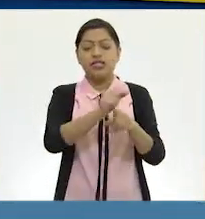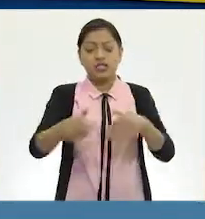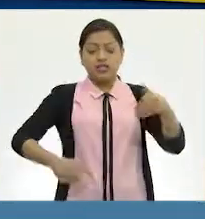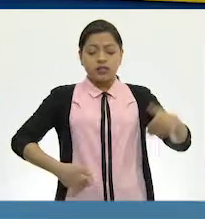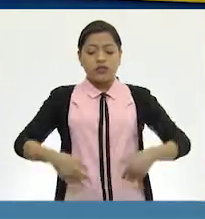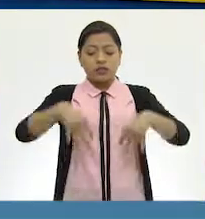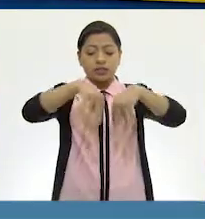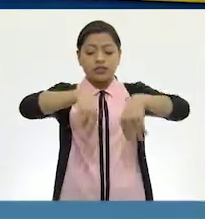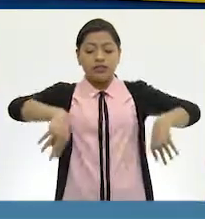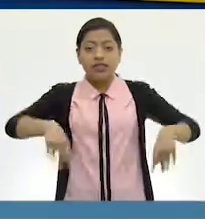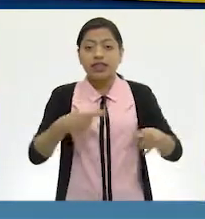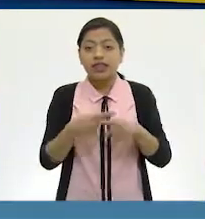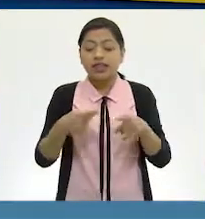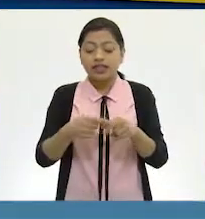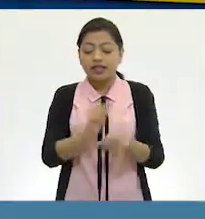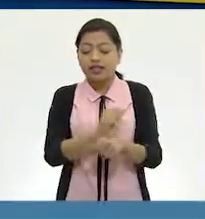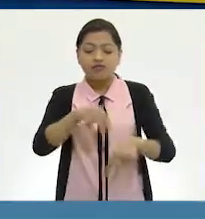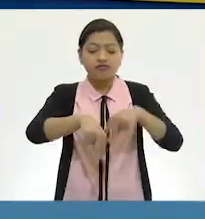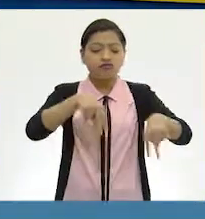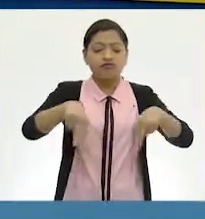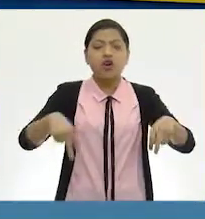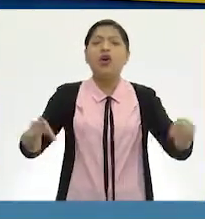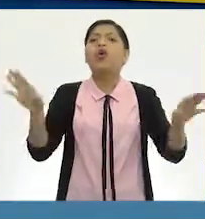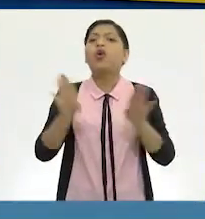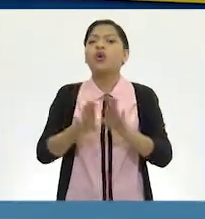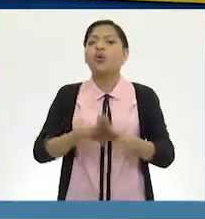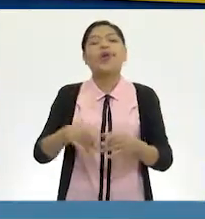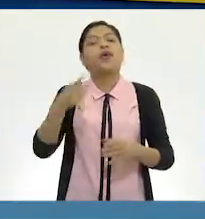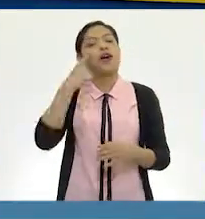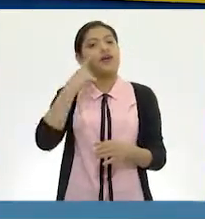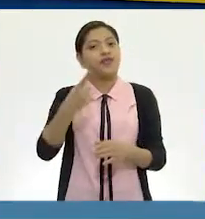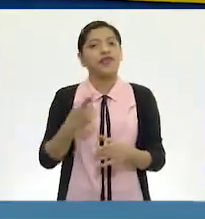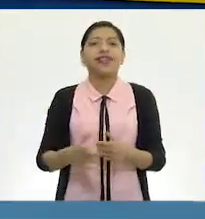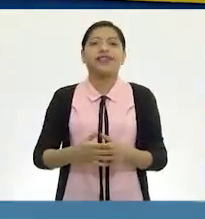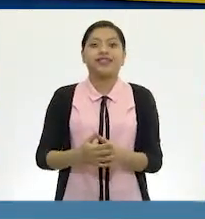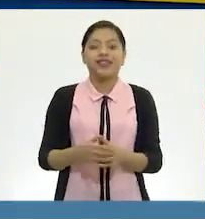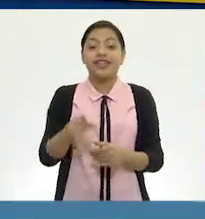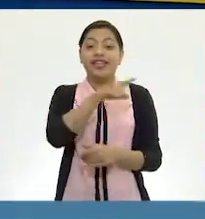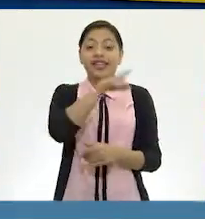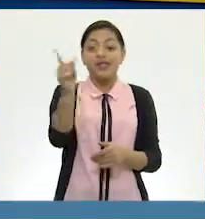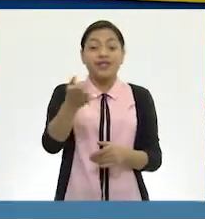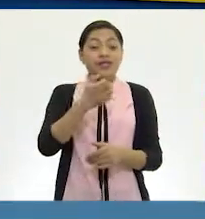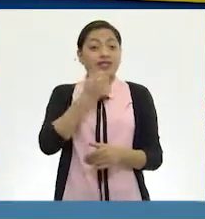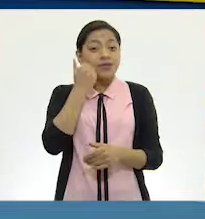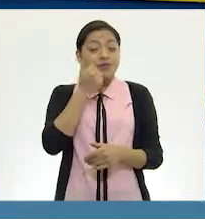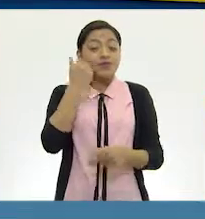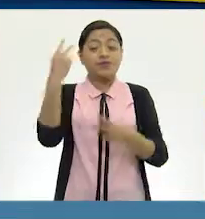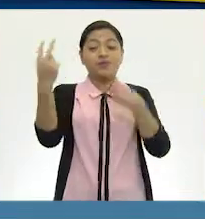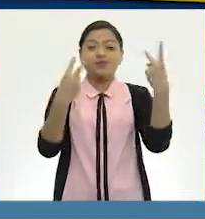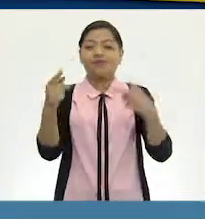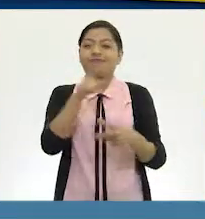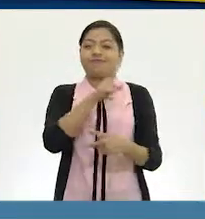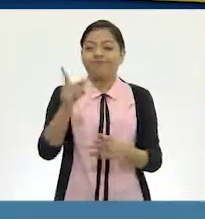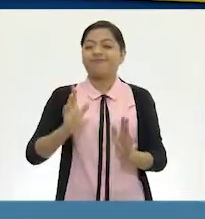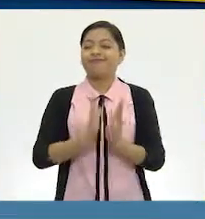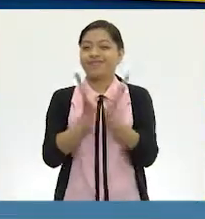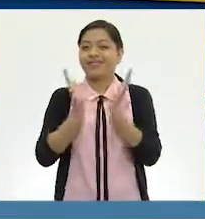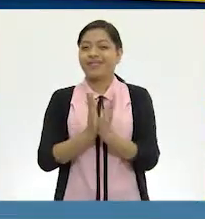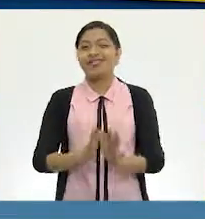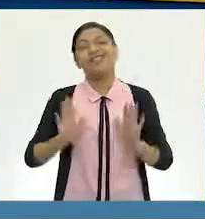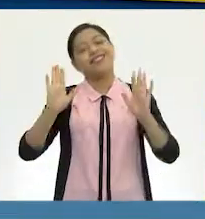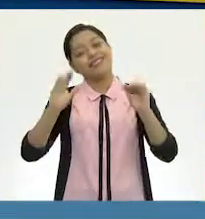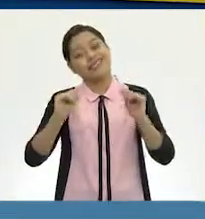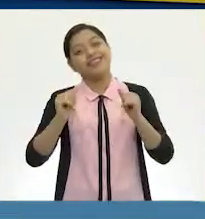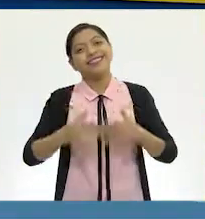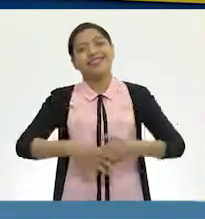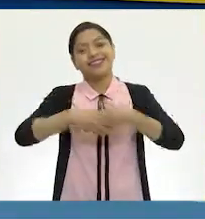manifestaciones teatrales. Uh-huh. Para esto, como siempre, pues nuestra comunidad escolar ha participado de manera activa y les mandamos un